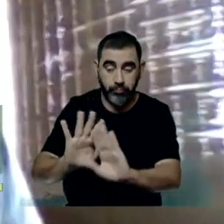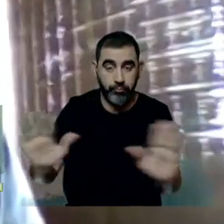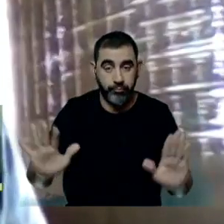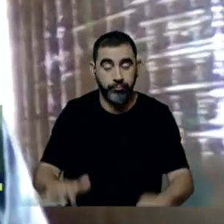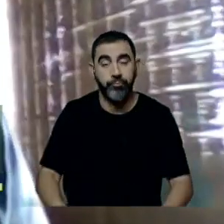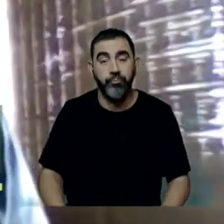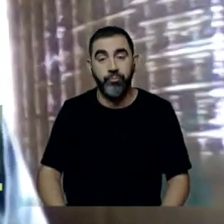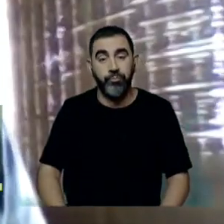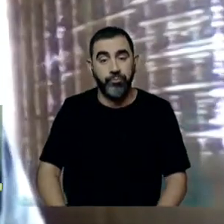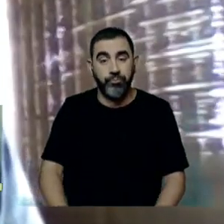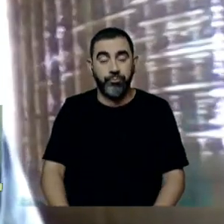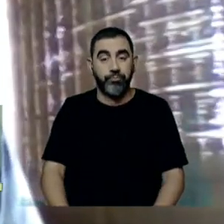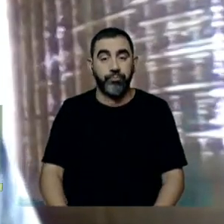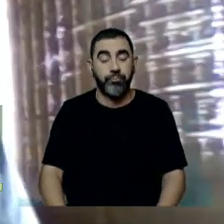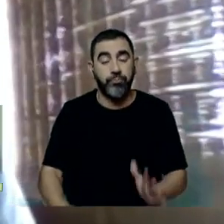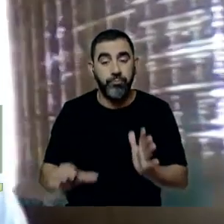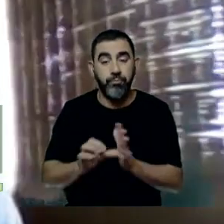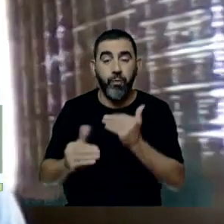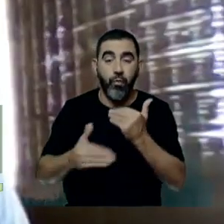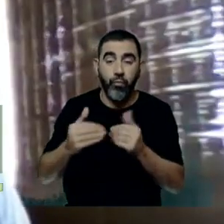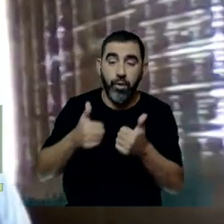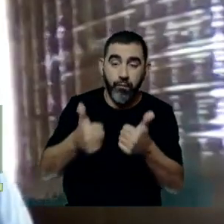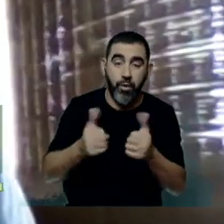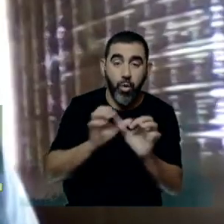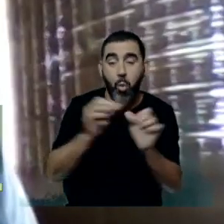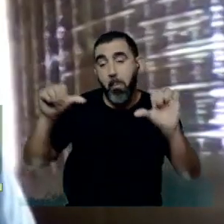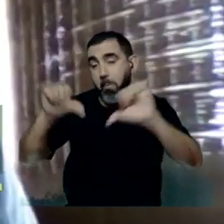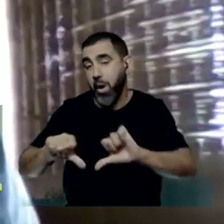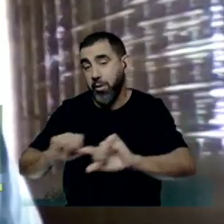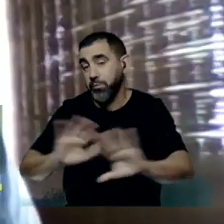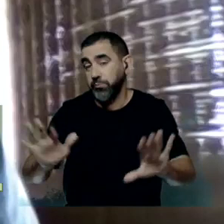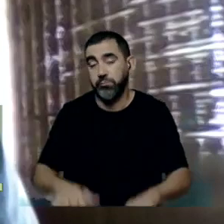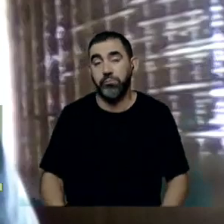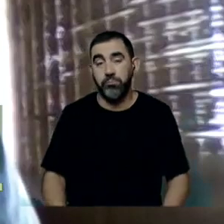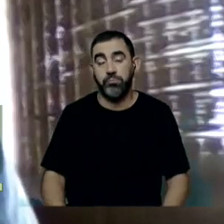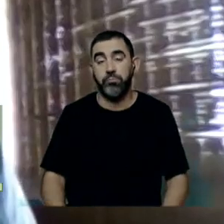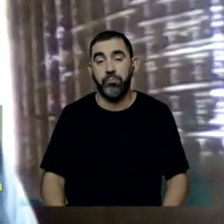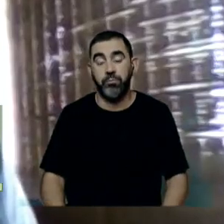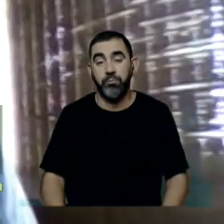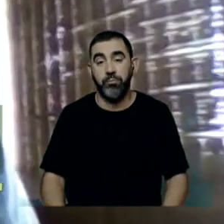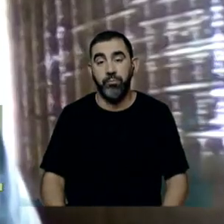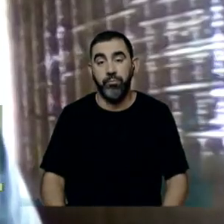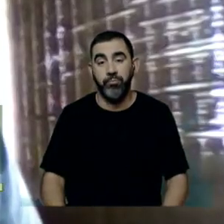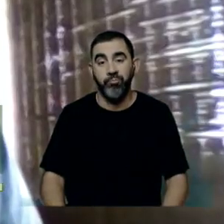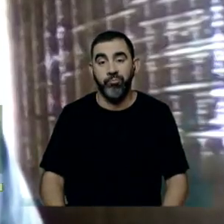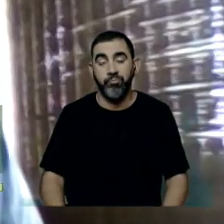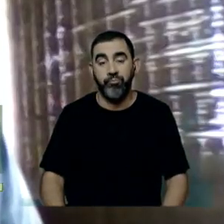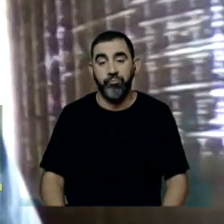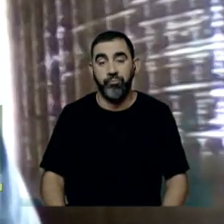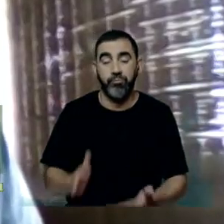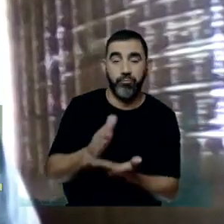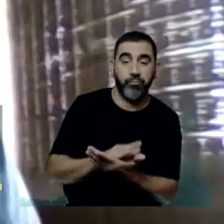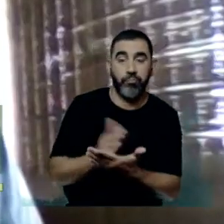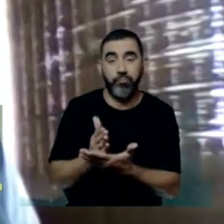que ese sistema está funcionando bien o ese sistema está funcionando mal y tiene problemas. La